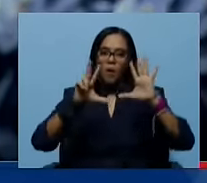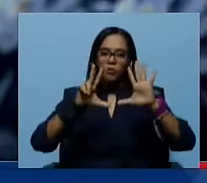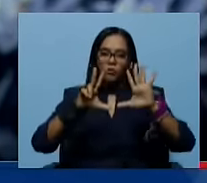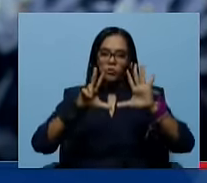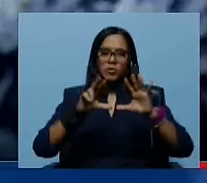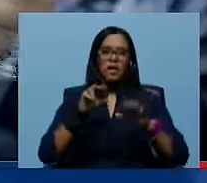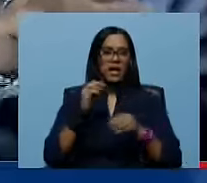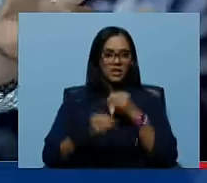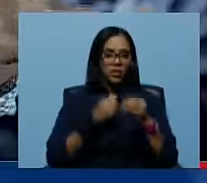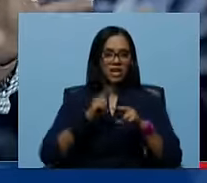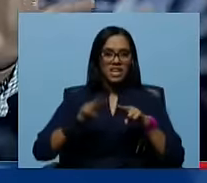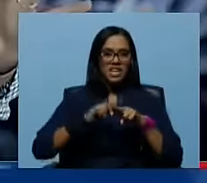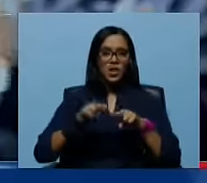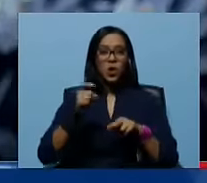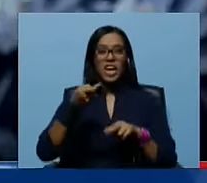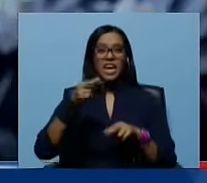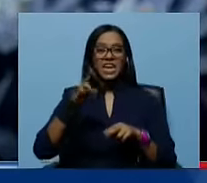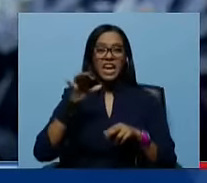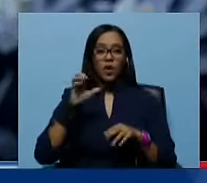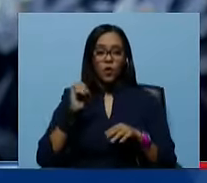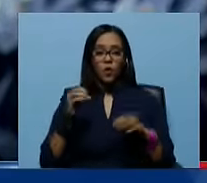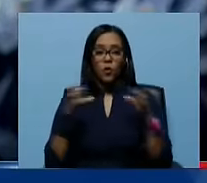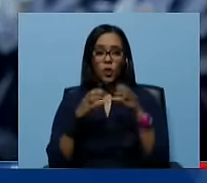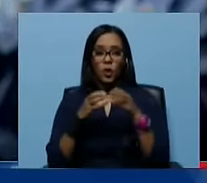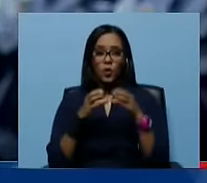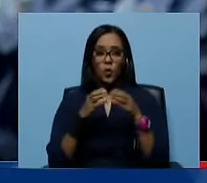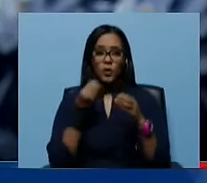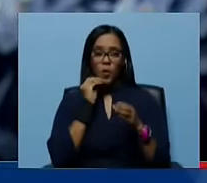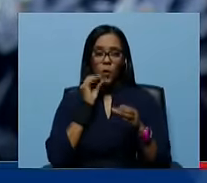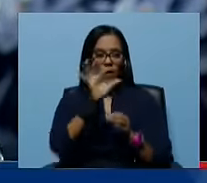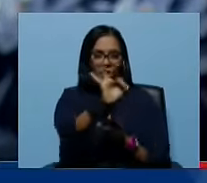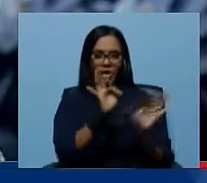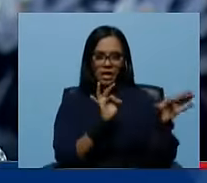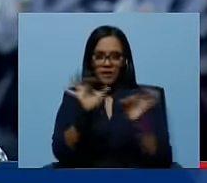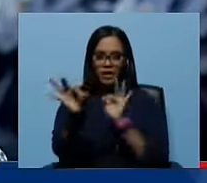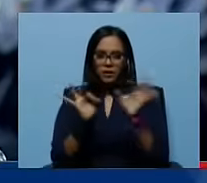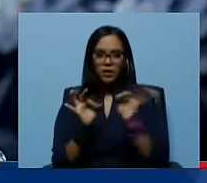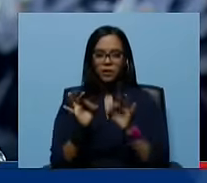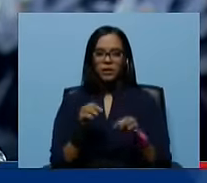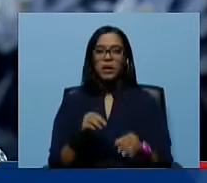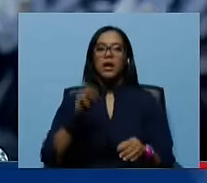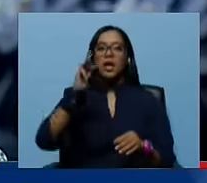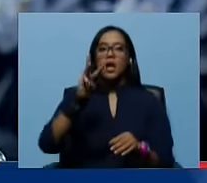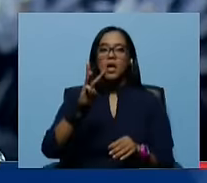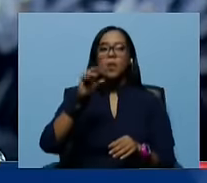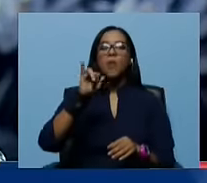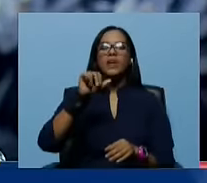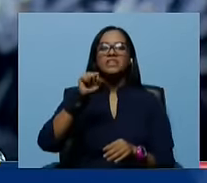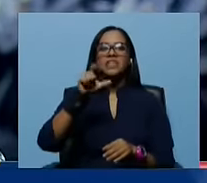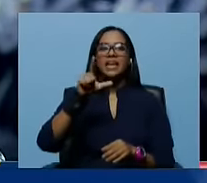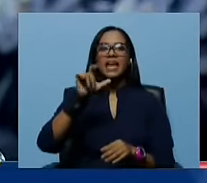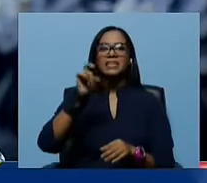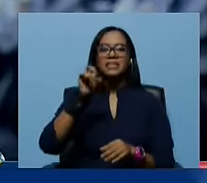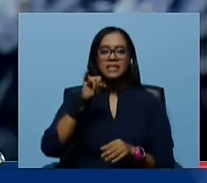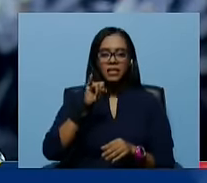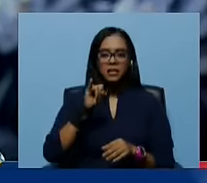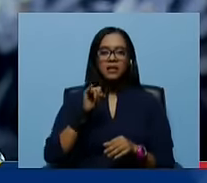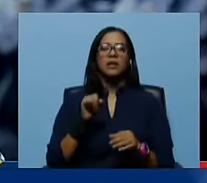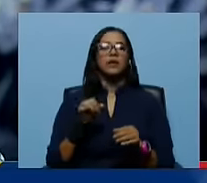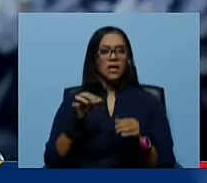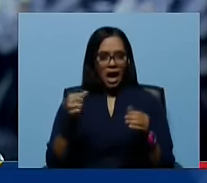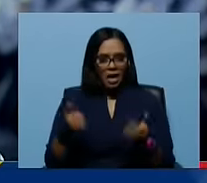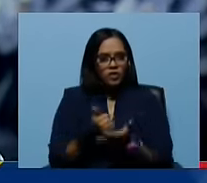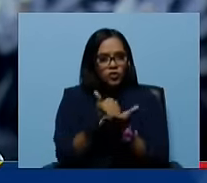el Niño Guerrero con el grupo de muchachos que él había captado. Y Wislechi ayudó a captar buena parte